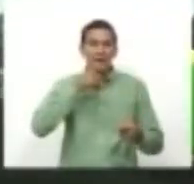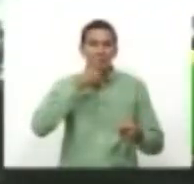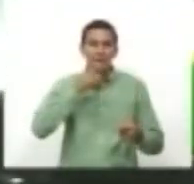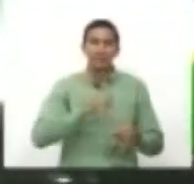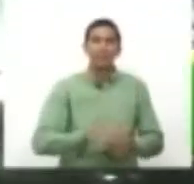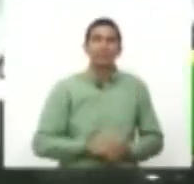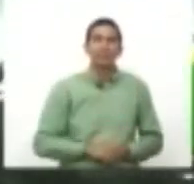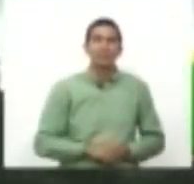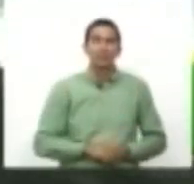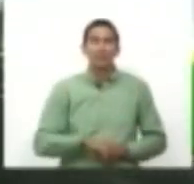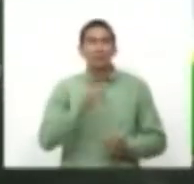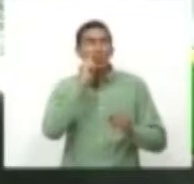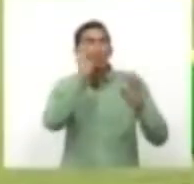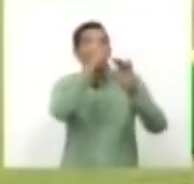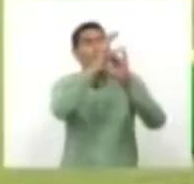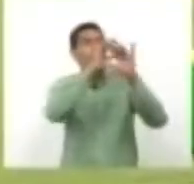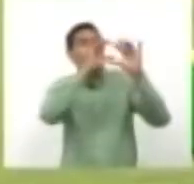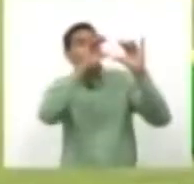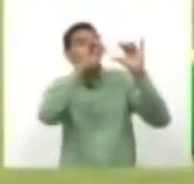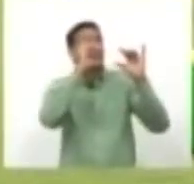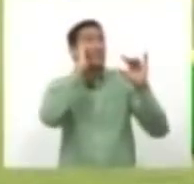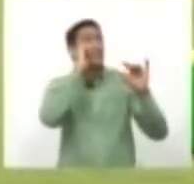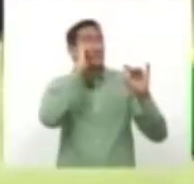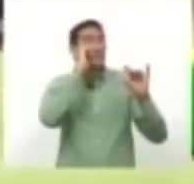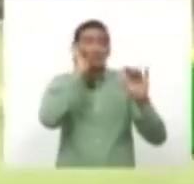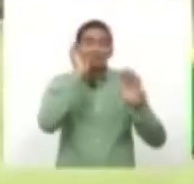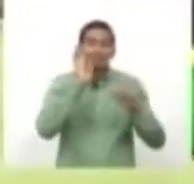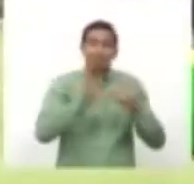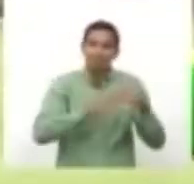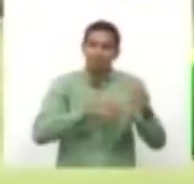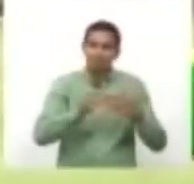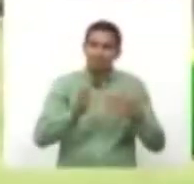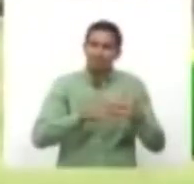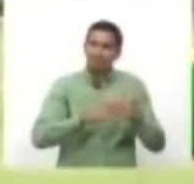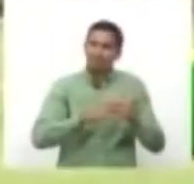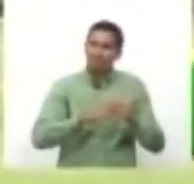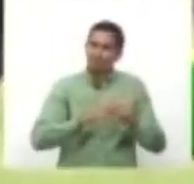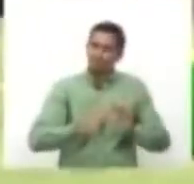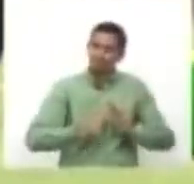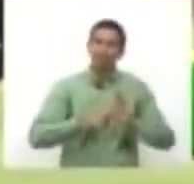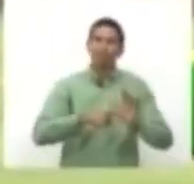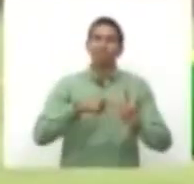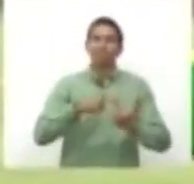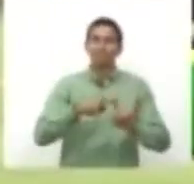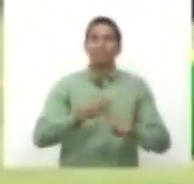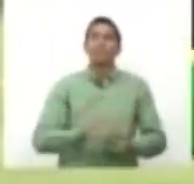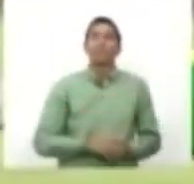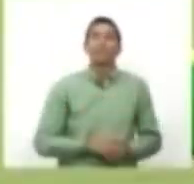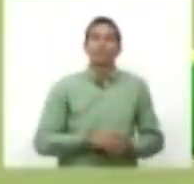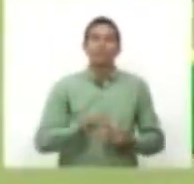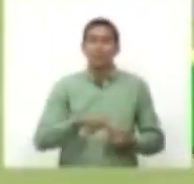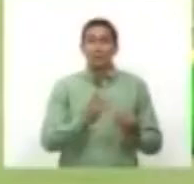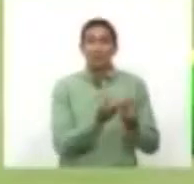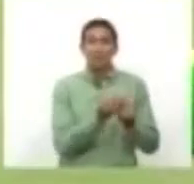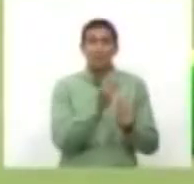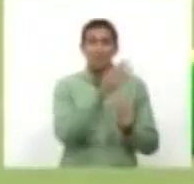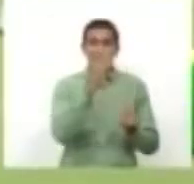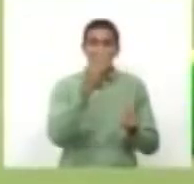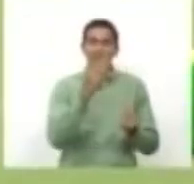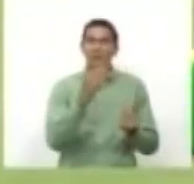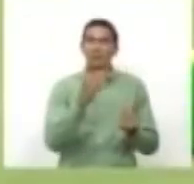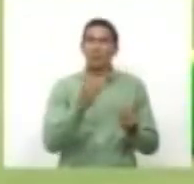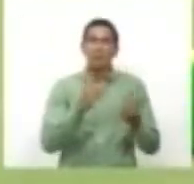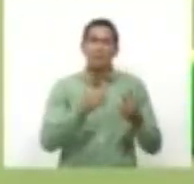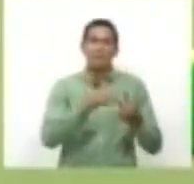dice el refrán, y eso es a lo que le apuesta Junior con los partidos que vienen. El cuadro barranquillero quiere salir de la racha de 4 juegos sin poder